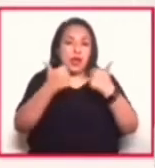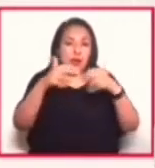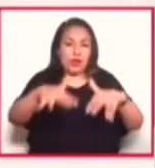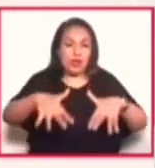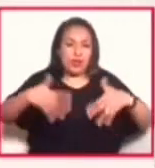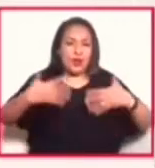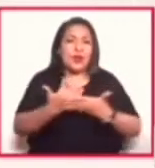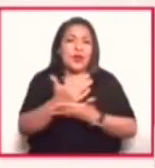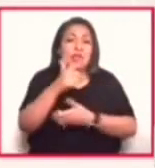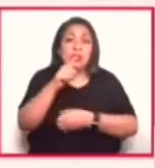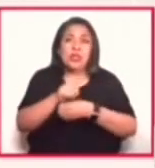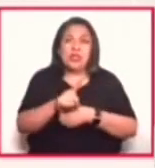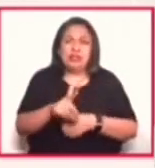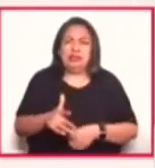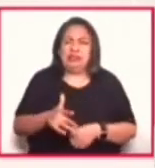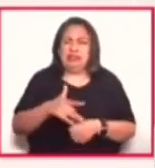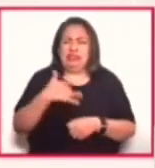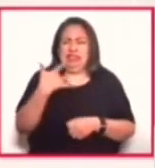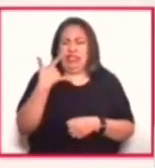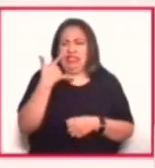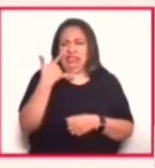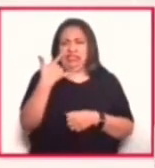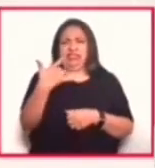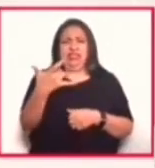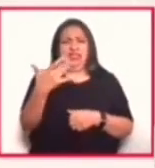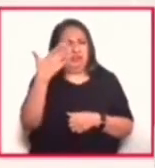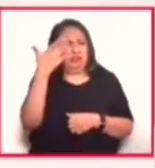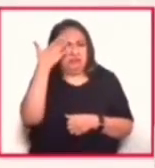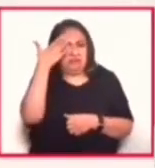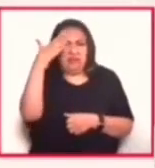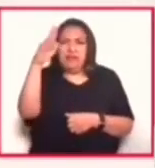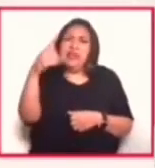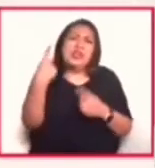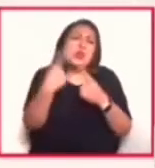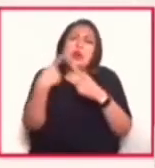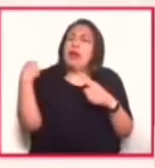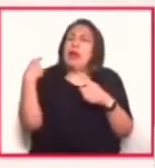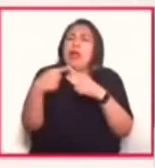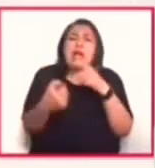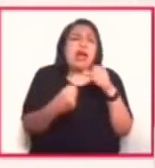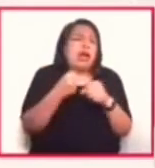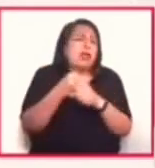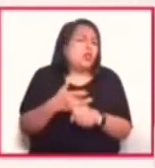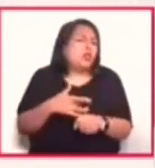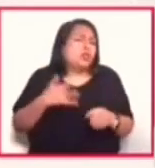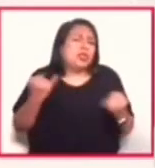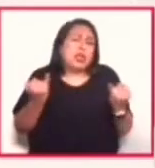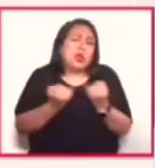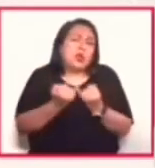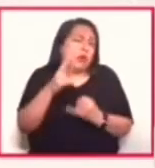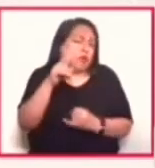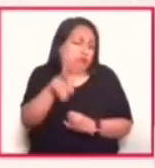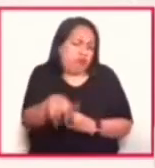Se sentía muy extraño todo, como ha sido este año, ¿no? Así, la verdad. Y